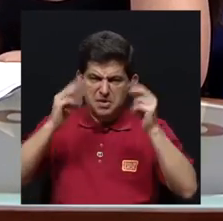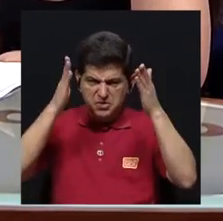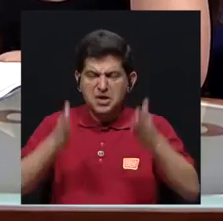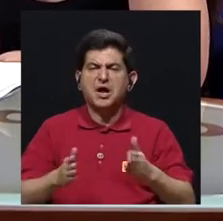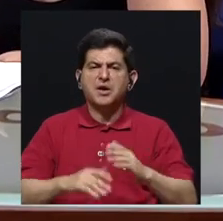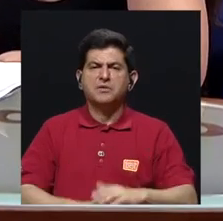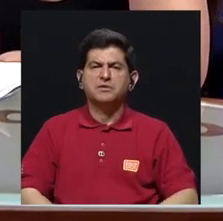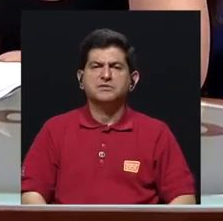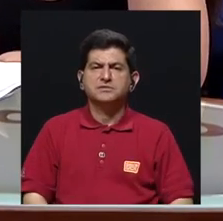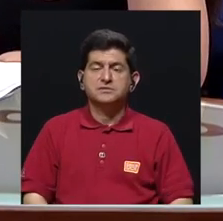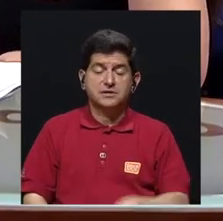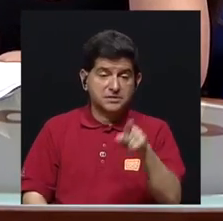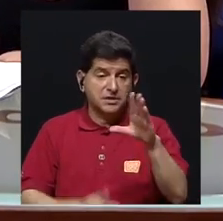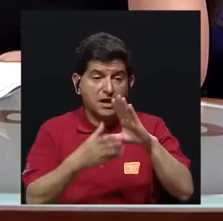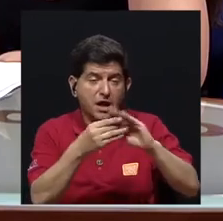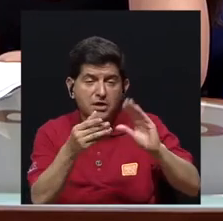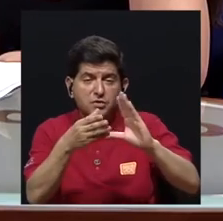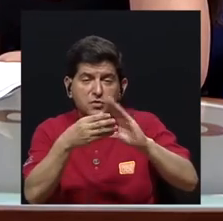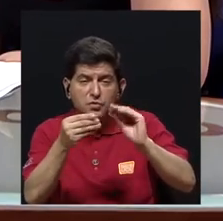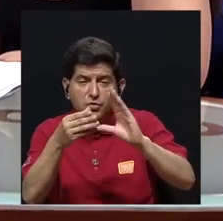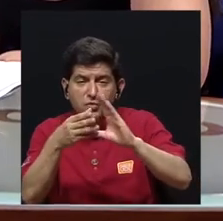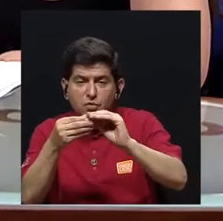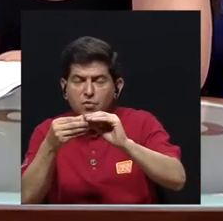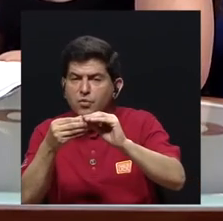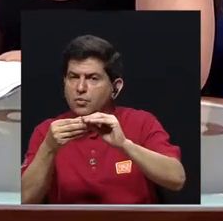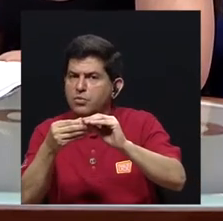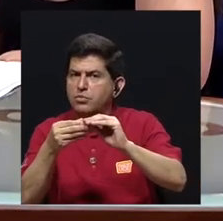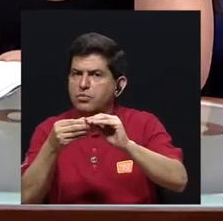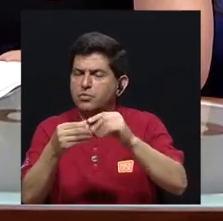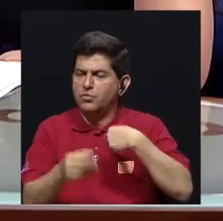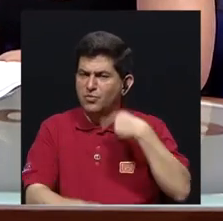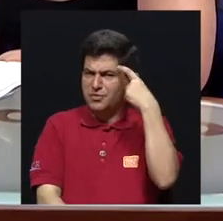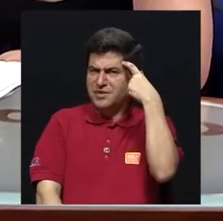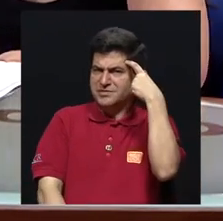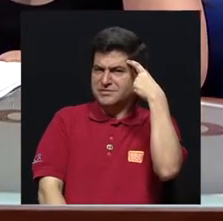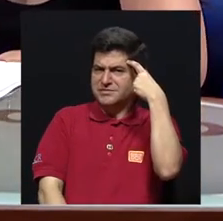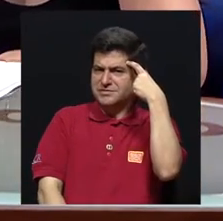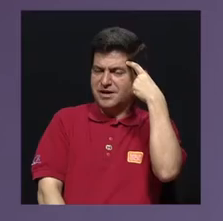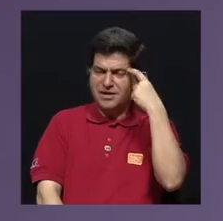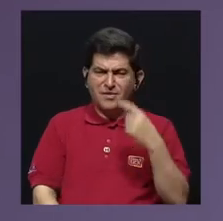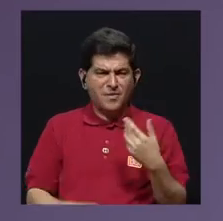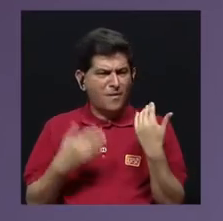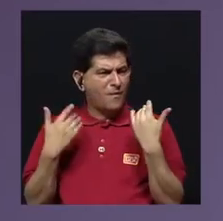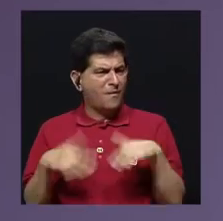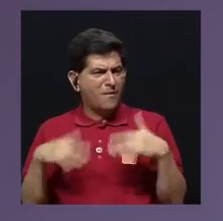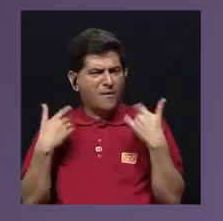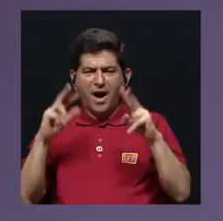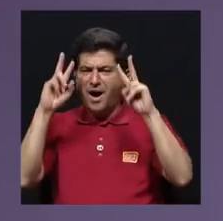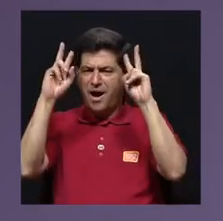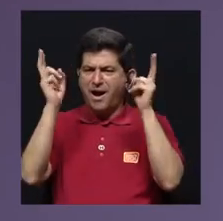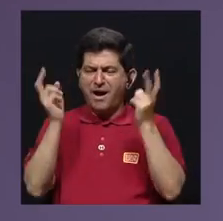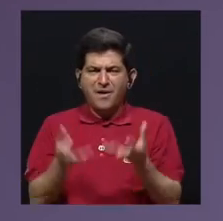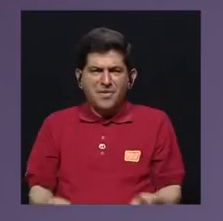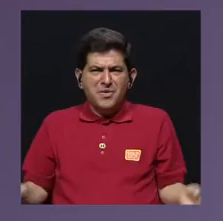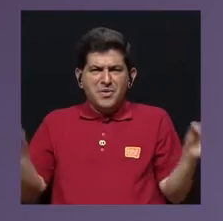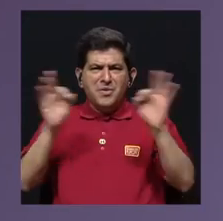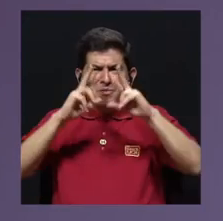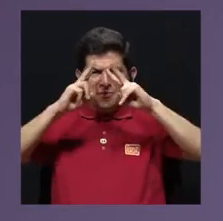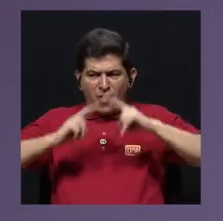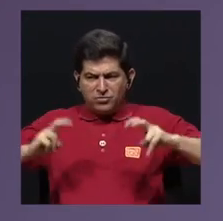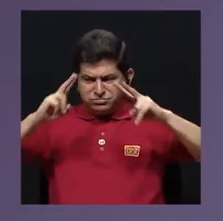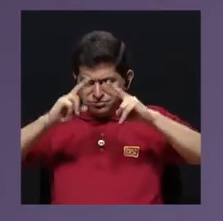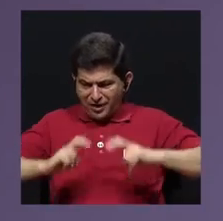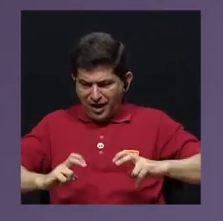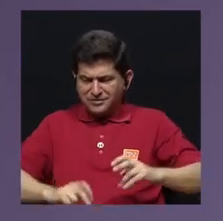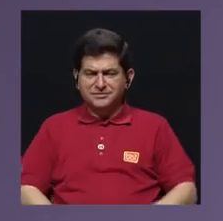un montón como de estos comentarios. Entonces una piensa cuántas temáticas son importantes tratar, ¿verdad?